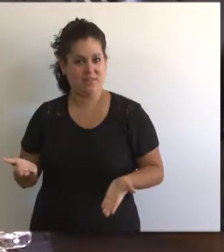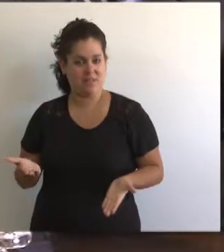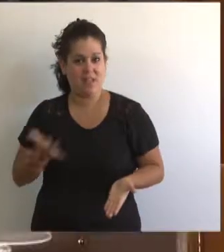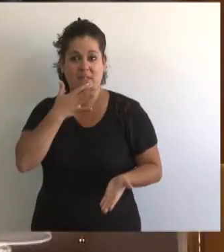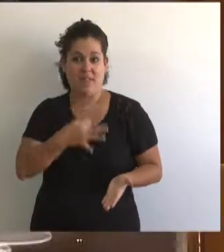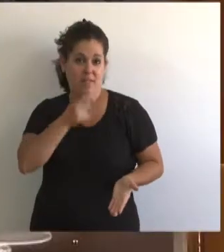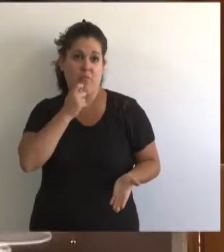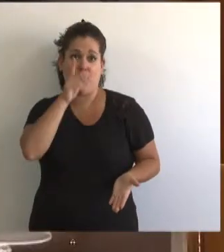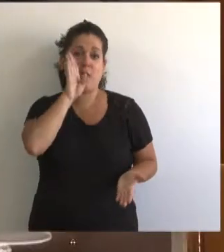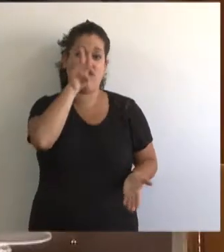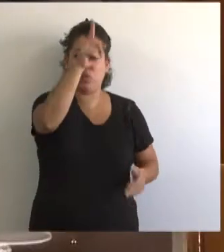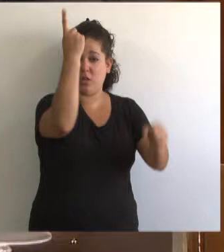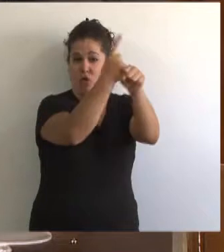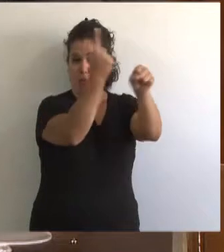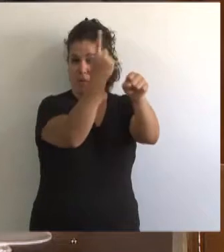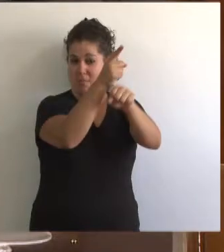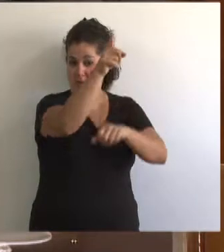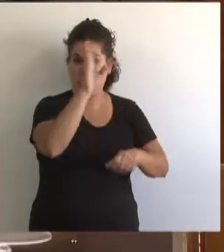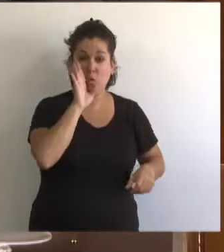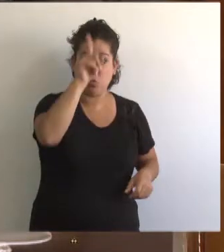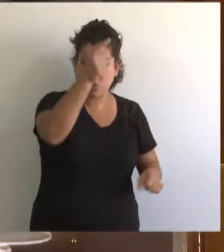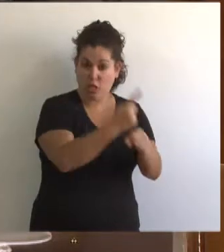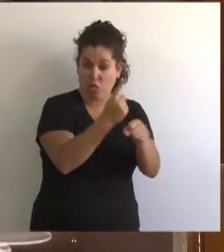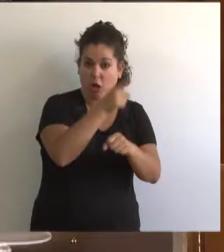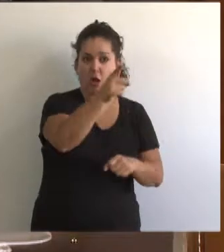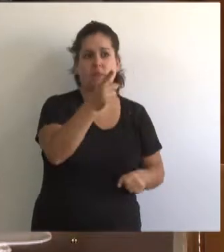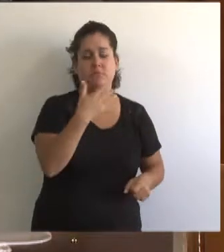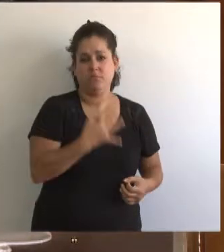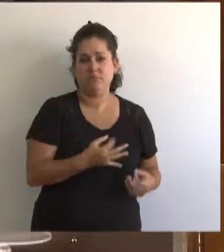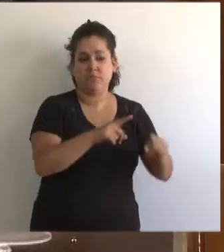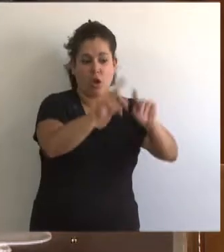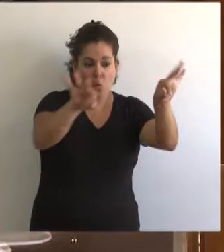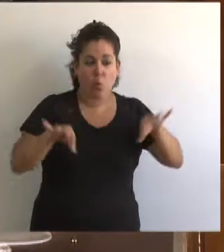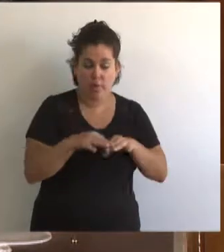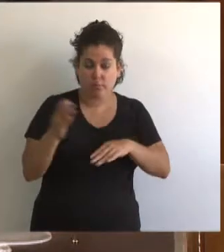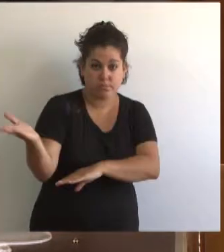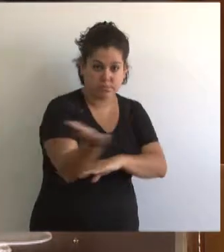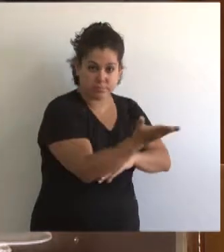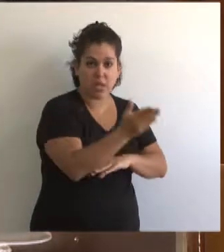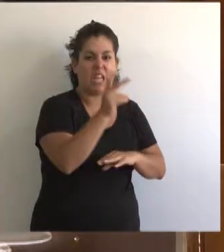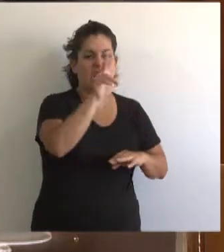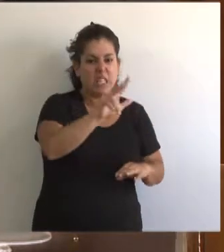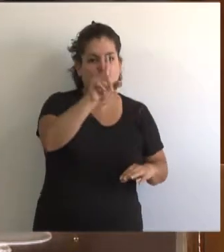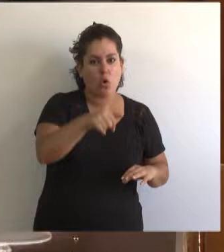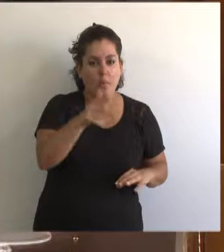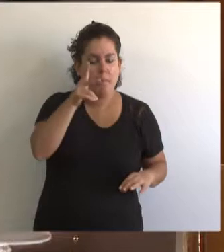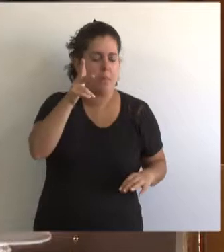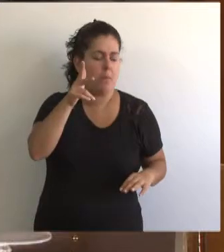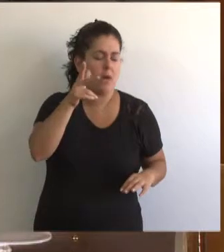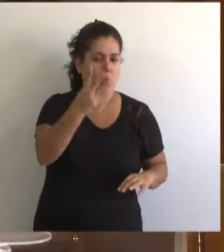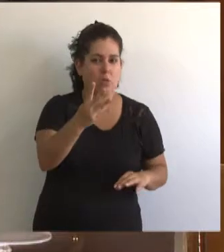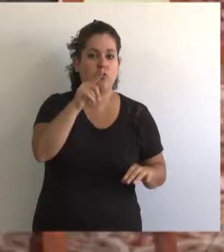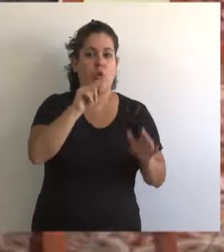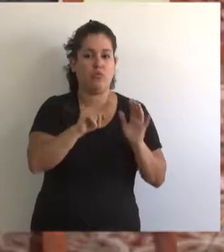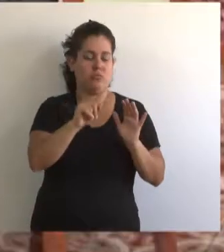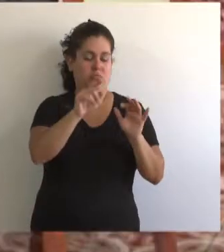per cápita, Estados Unidos, que está a la cabeza del mundo, consume 3,2 metros cúbicos por habitante,